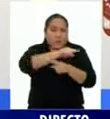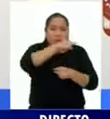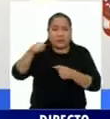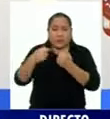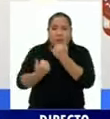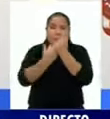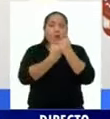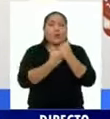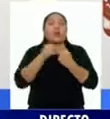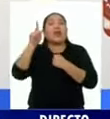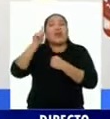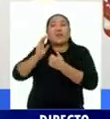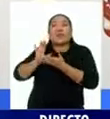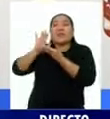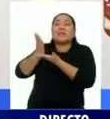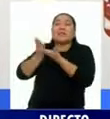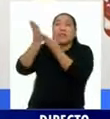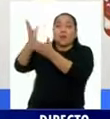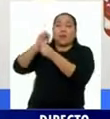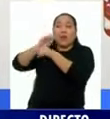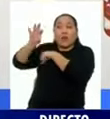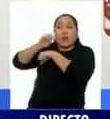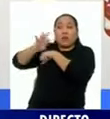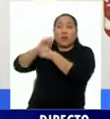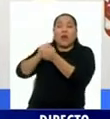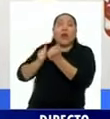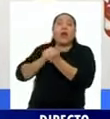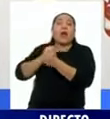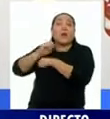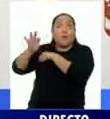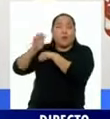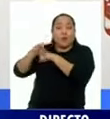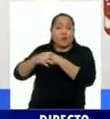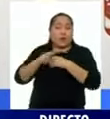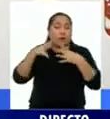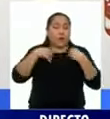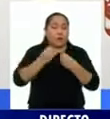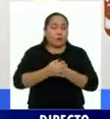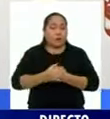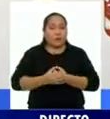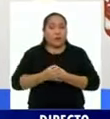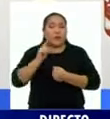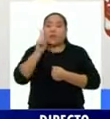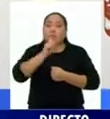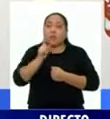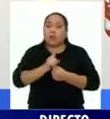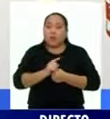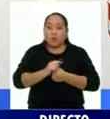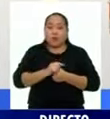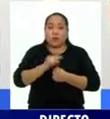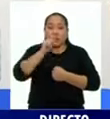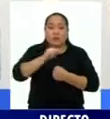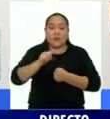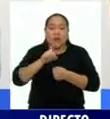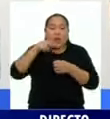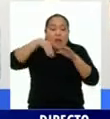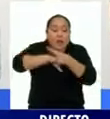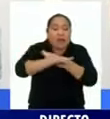asesoría especializada, de tal manera que ninguna ley pase sin el visto